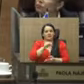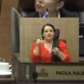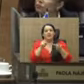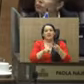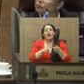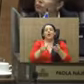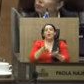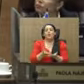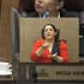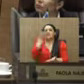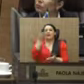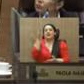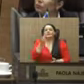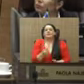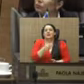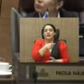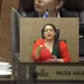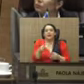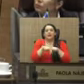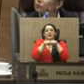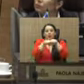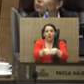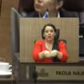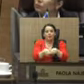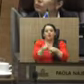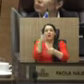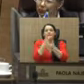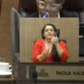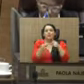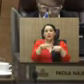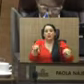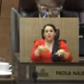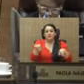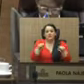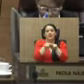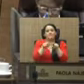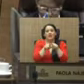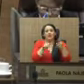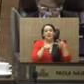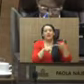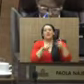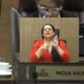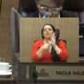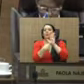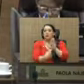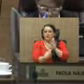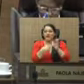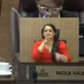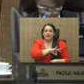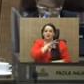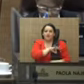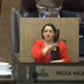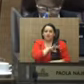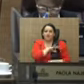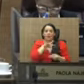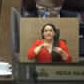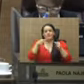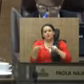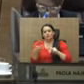bilingües, demostrar beneficios versus costos de las investigaciones. Señores, eso no es nada